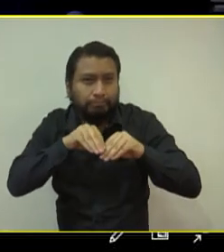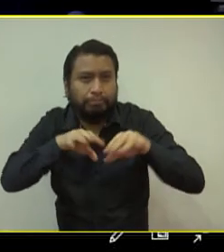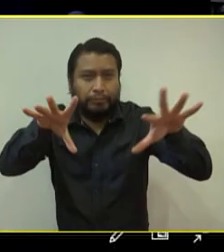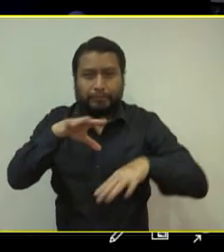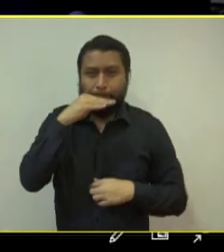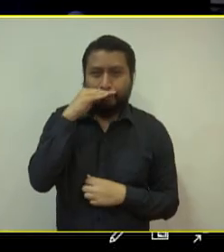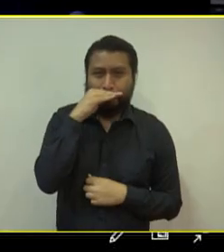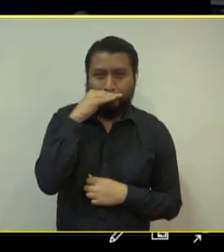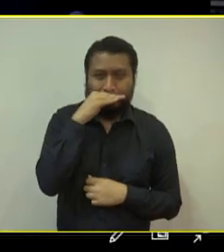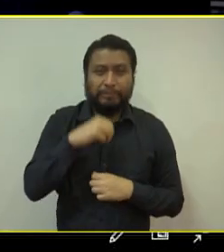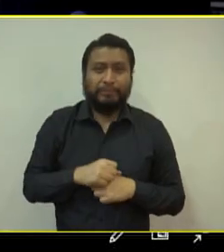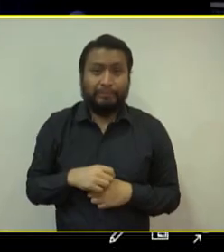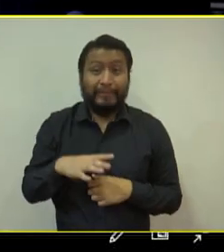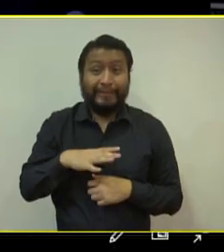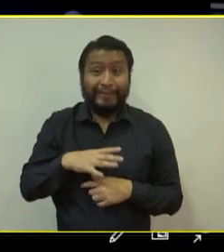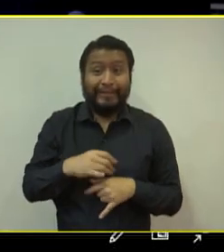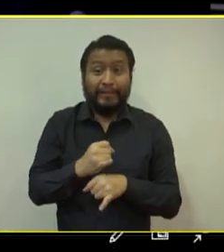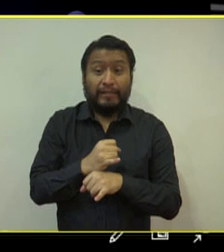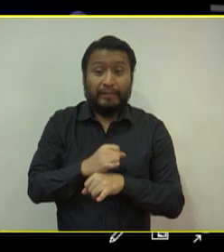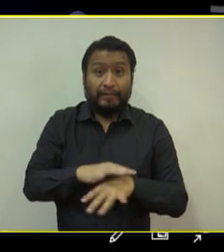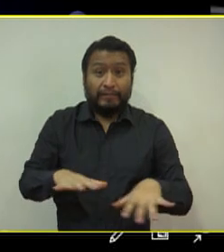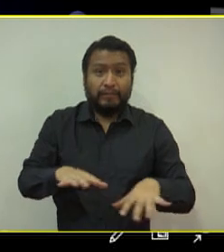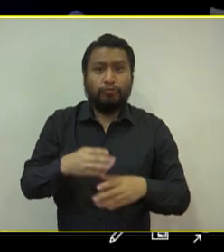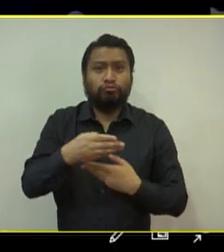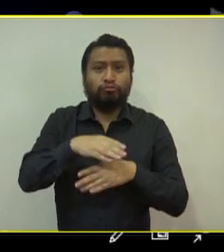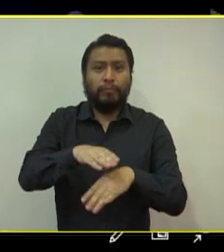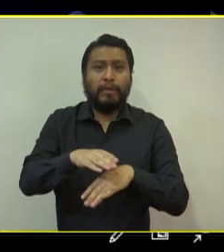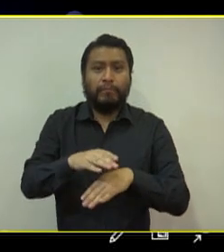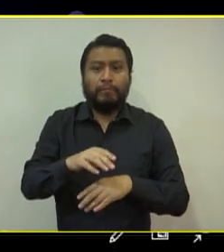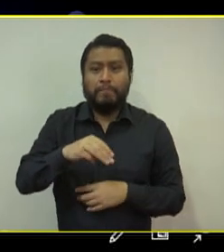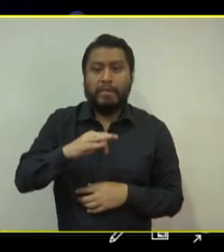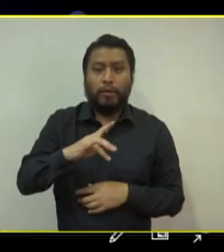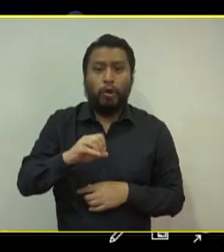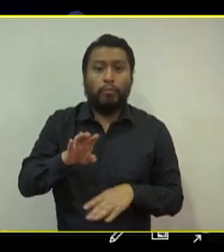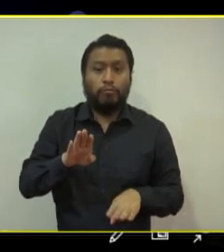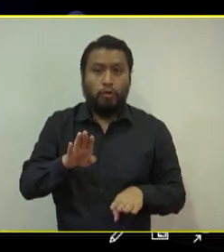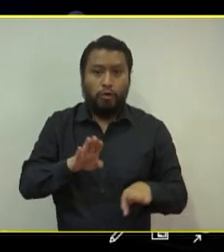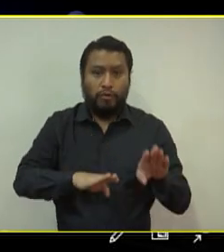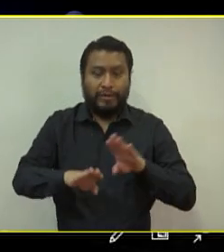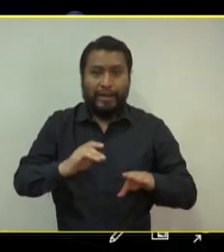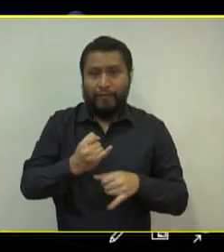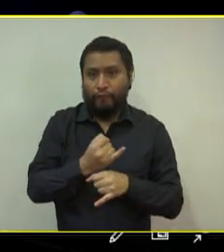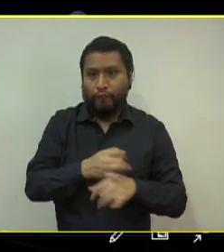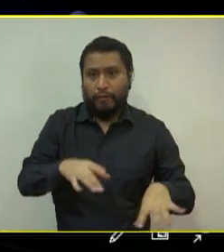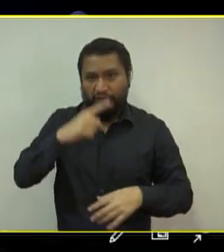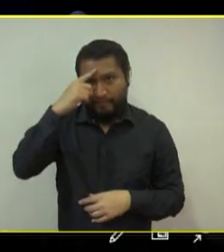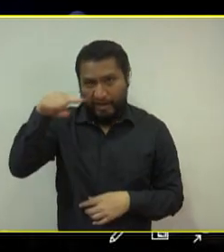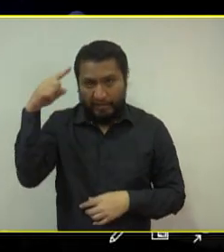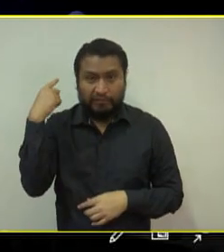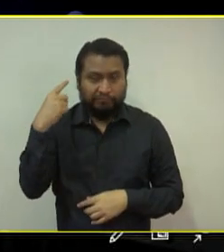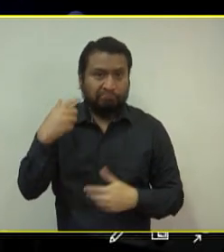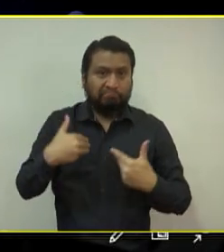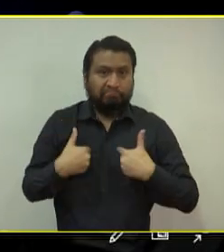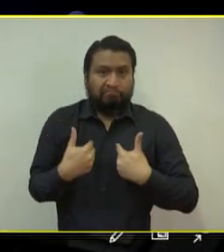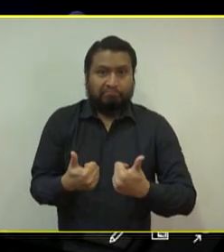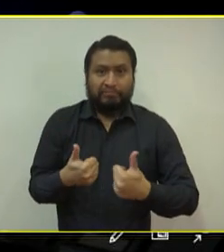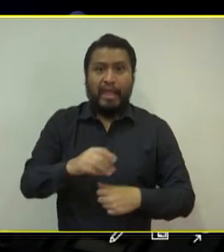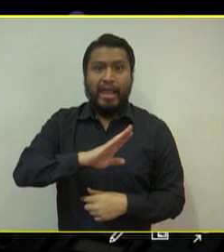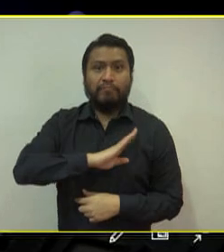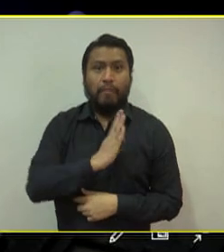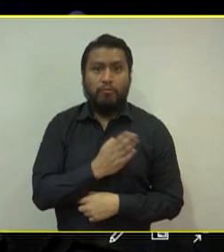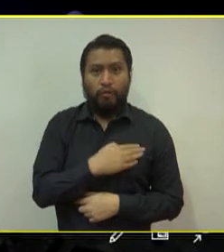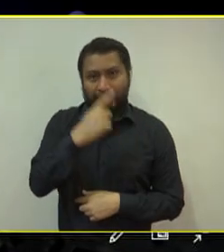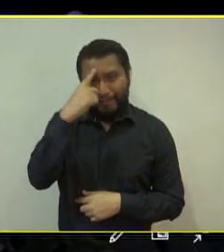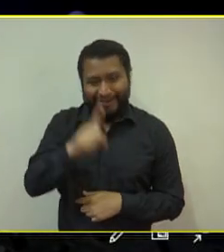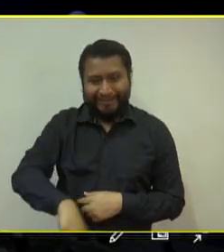el cual transforma datos complejos sobre microbiología a información comprensible, accesible y en español para la edad de las niñas